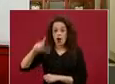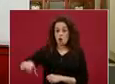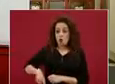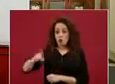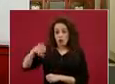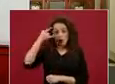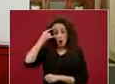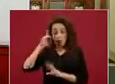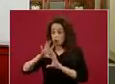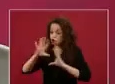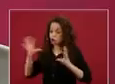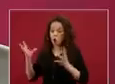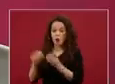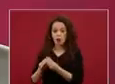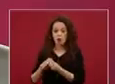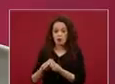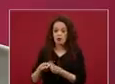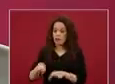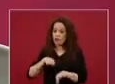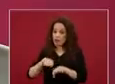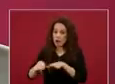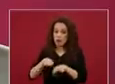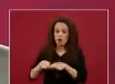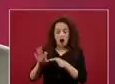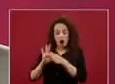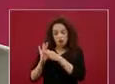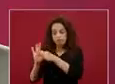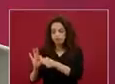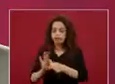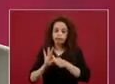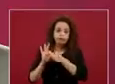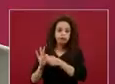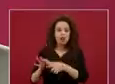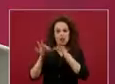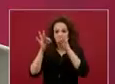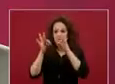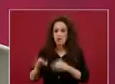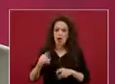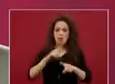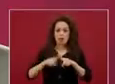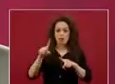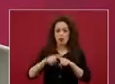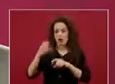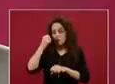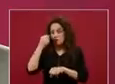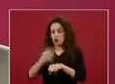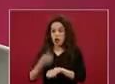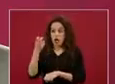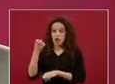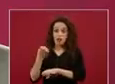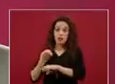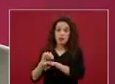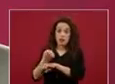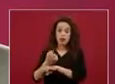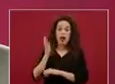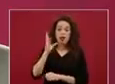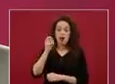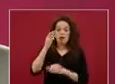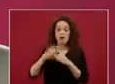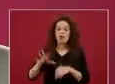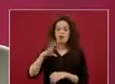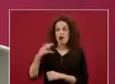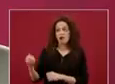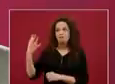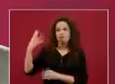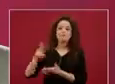Campeche en su conjunto. Ese ha sido un trabajo muy coordinado de múltiples secretarías del estado y reconocemos que han hecho un